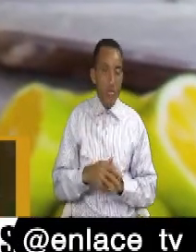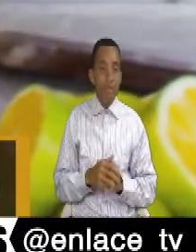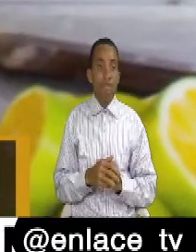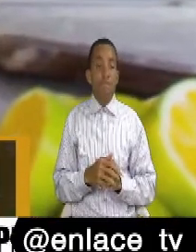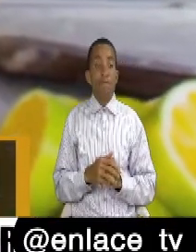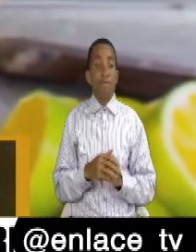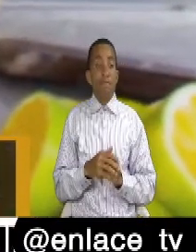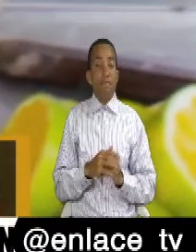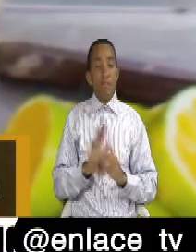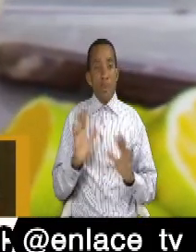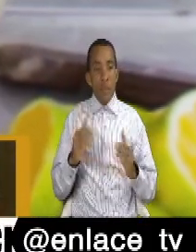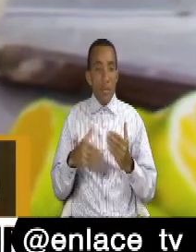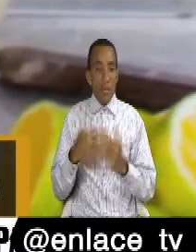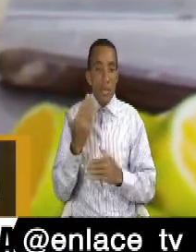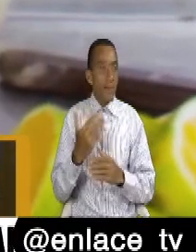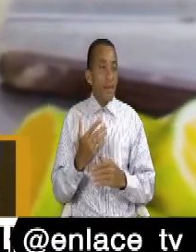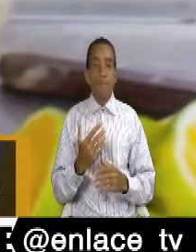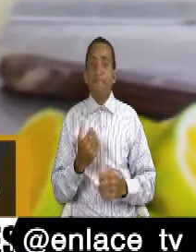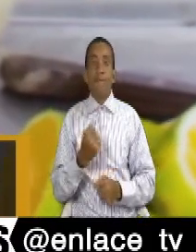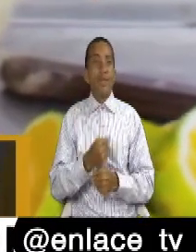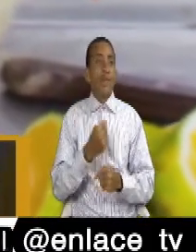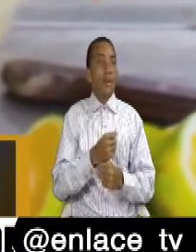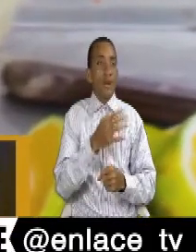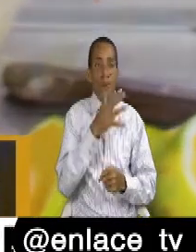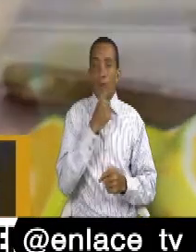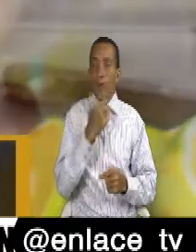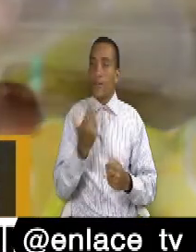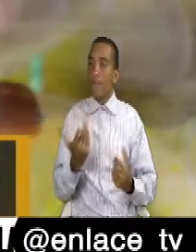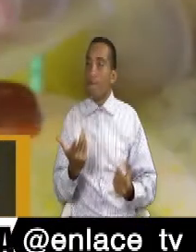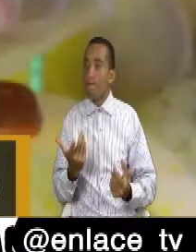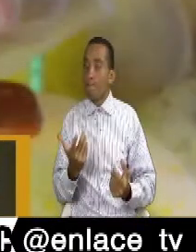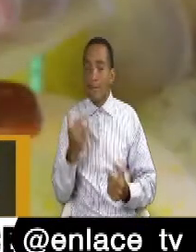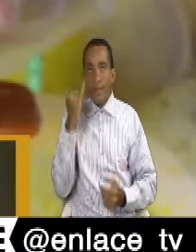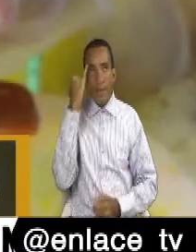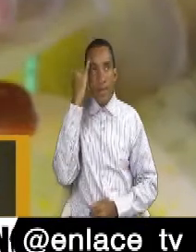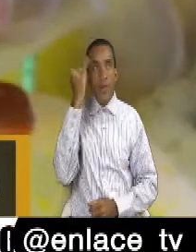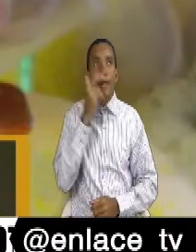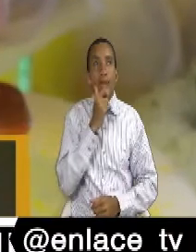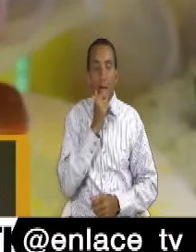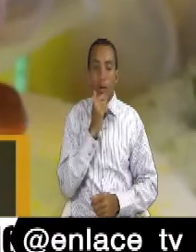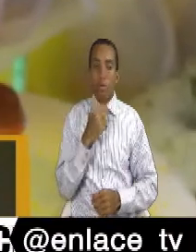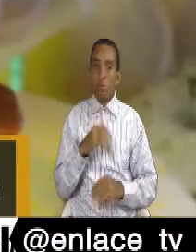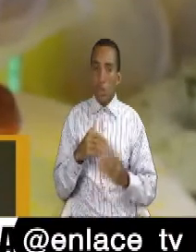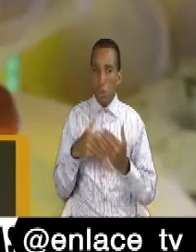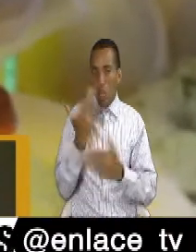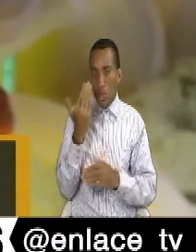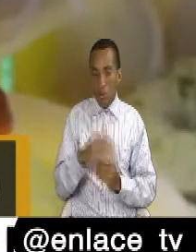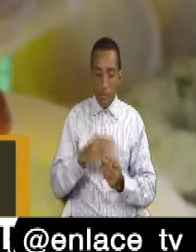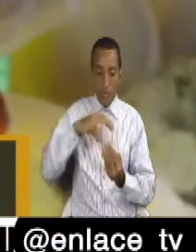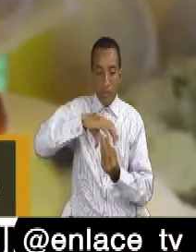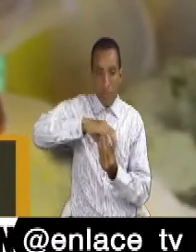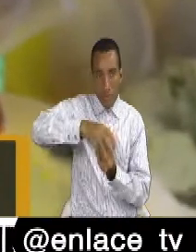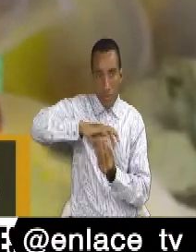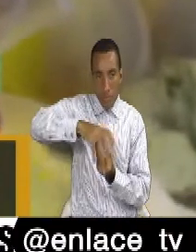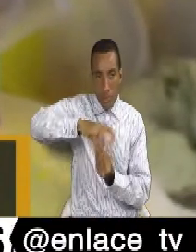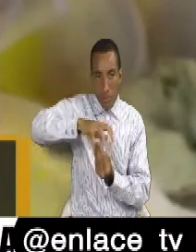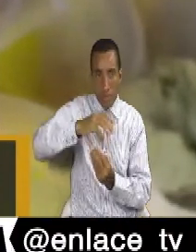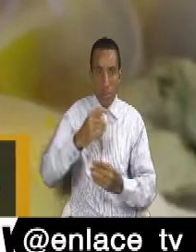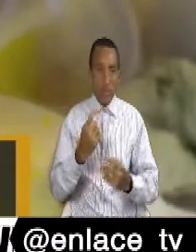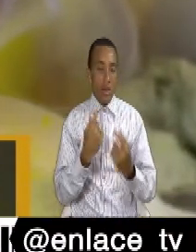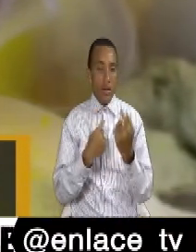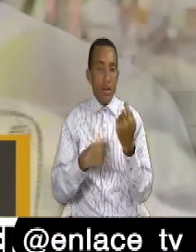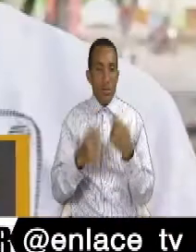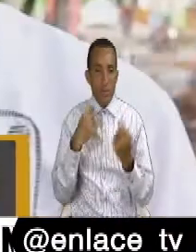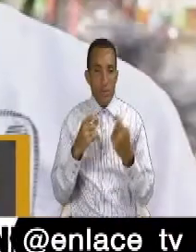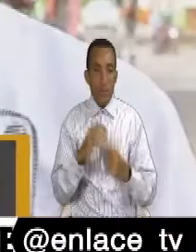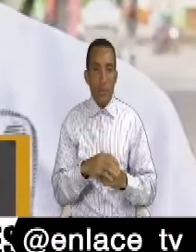así porque no tenía trabajo desde un principio. Entonces, de un comienzo comencé así. Pues uno se va superando más y más.